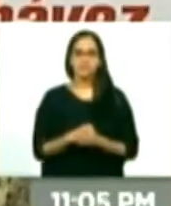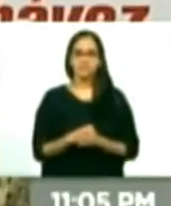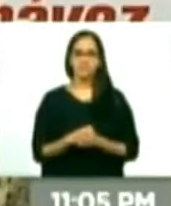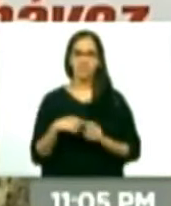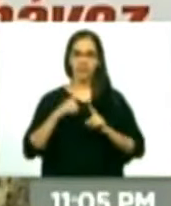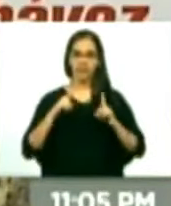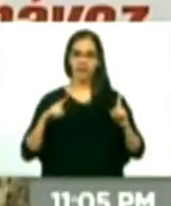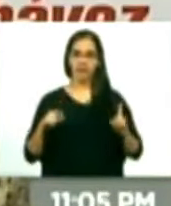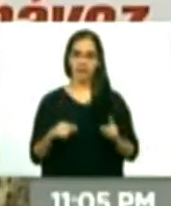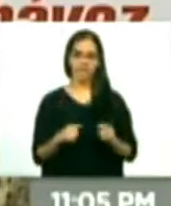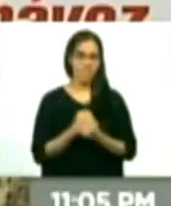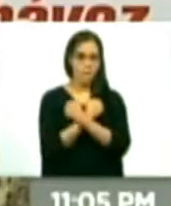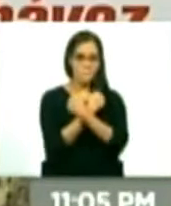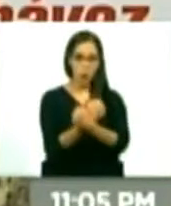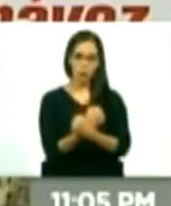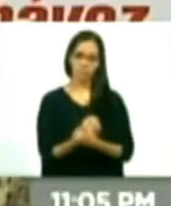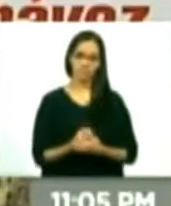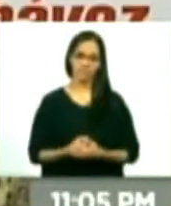energía,